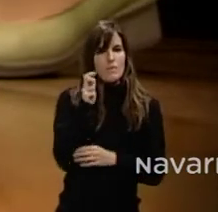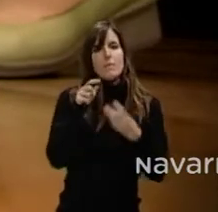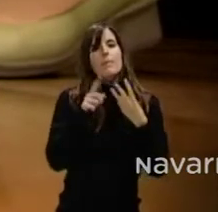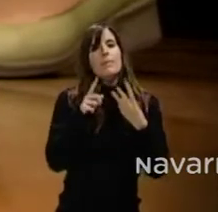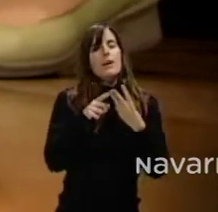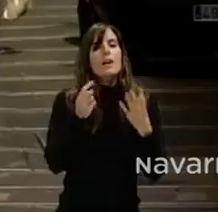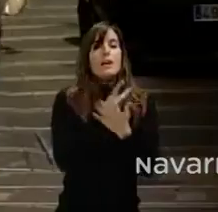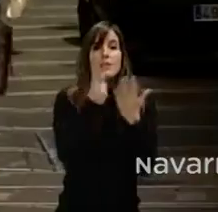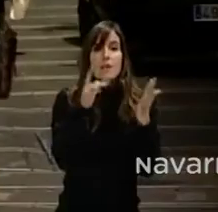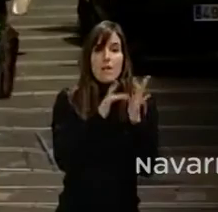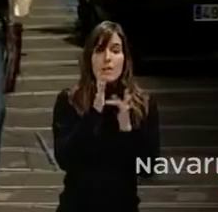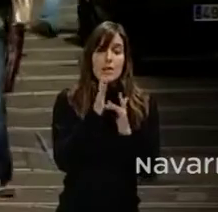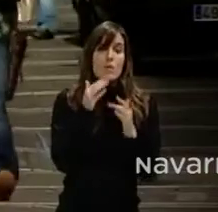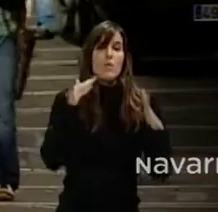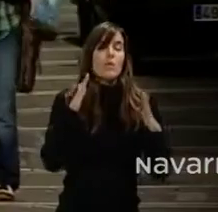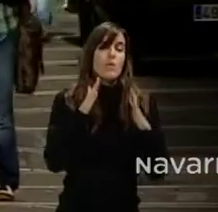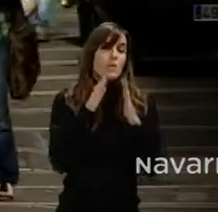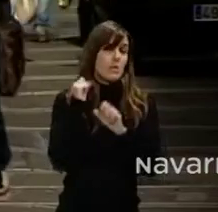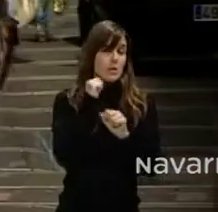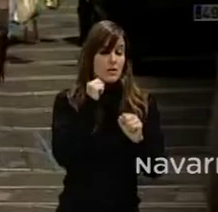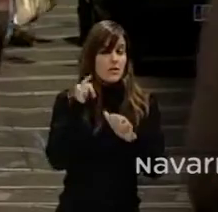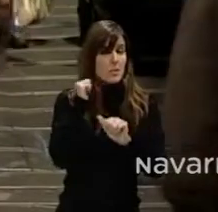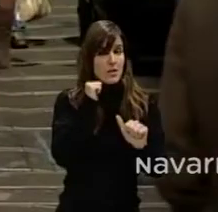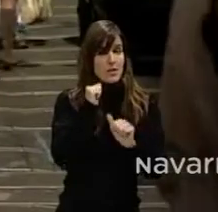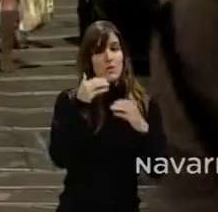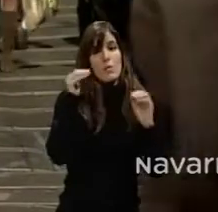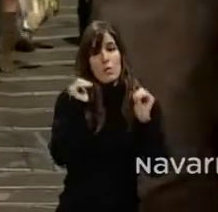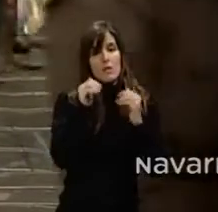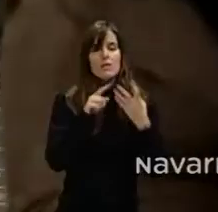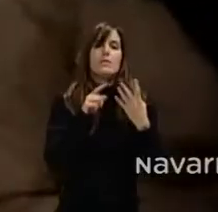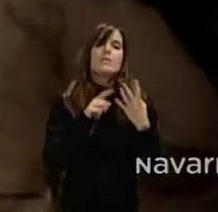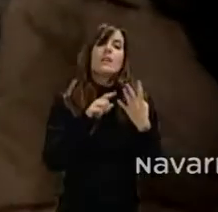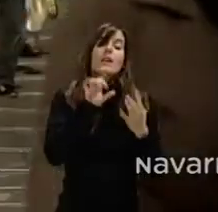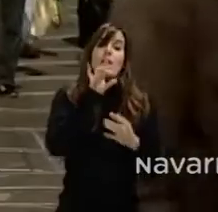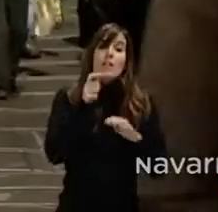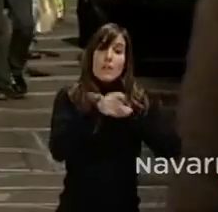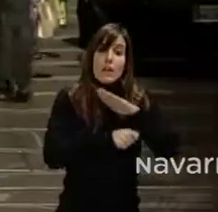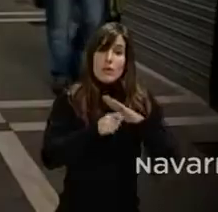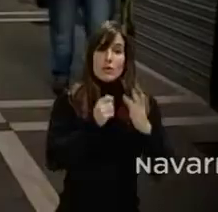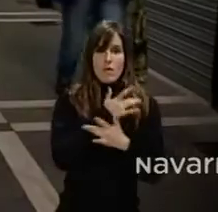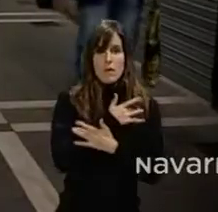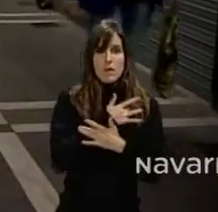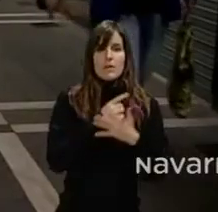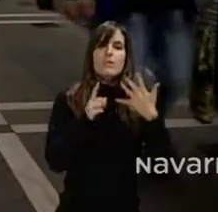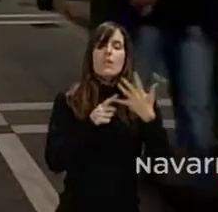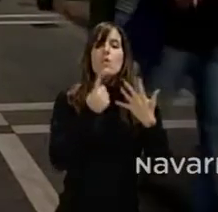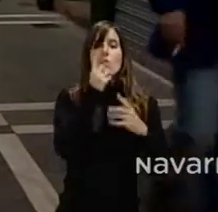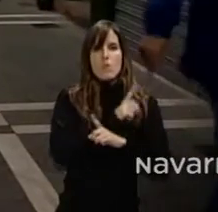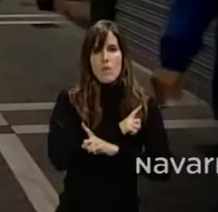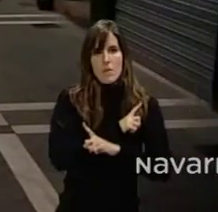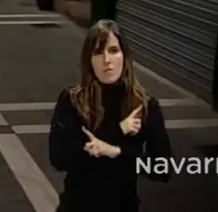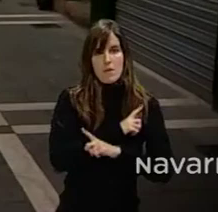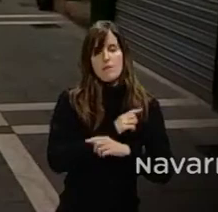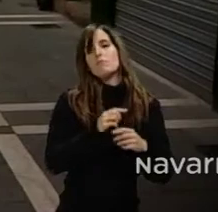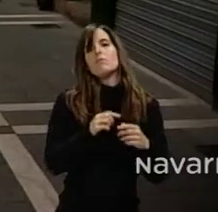de abril, Jueves Santo, el 15 de agosto, Día de la Virgen, el 1 de noviembre, todos los santos,